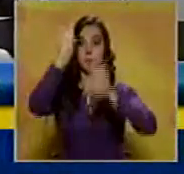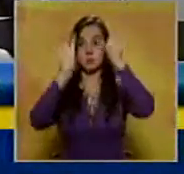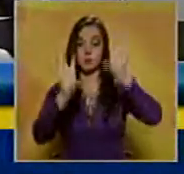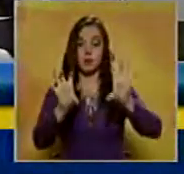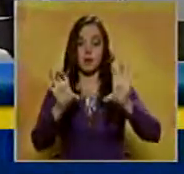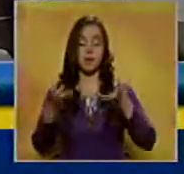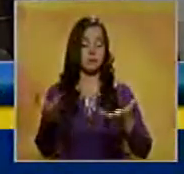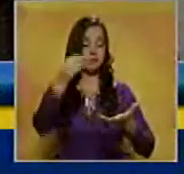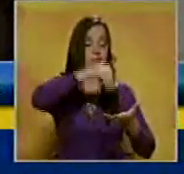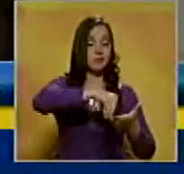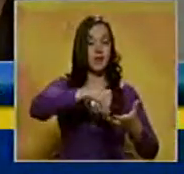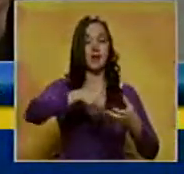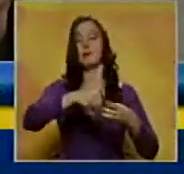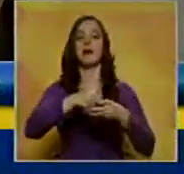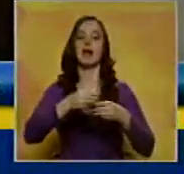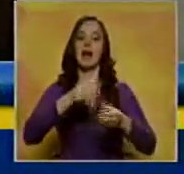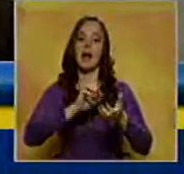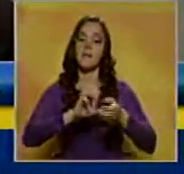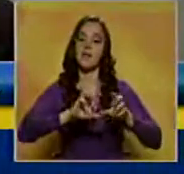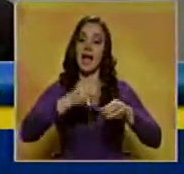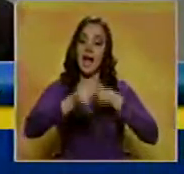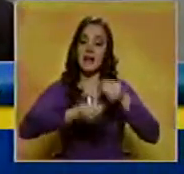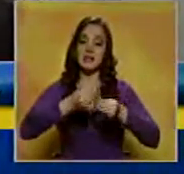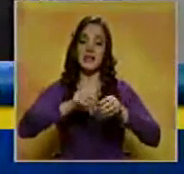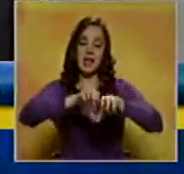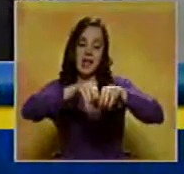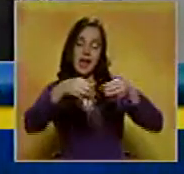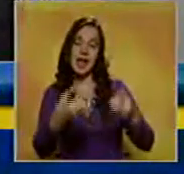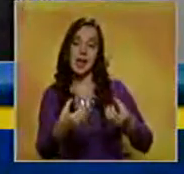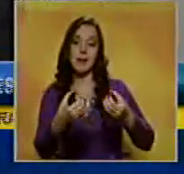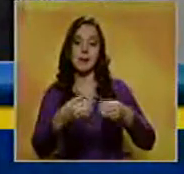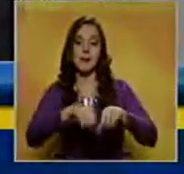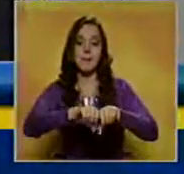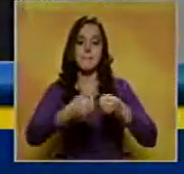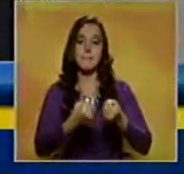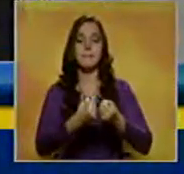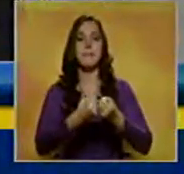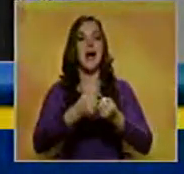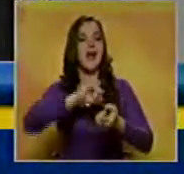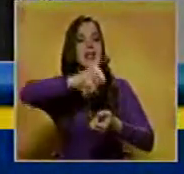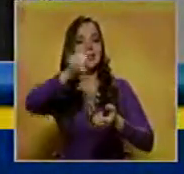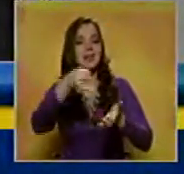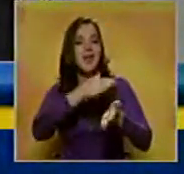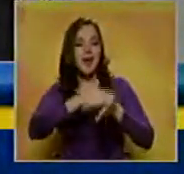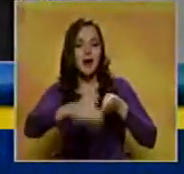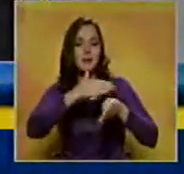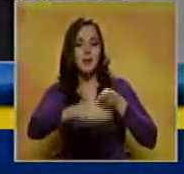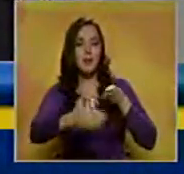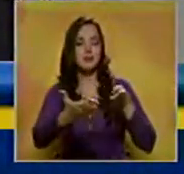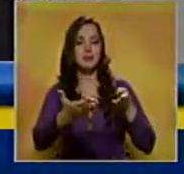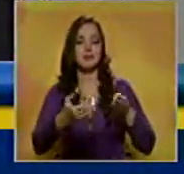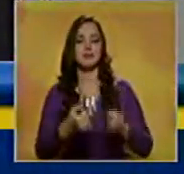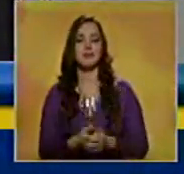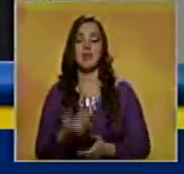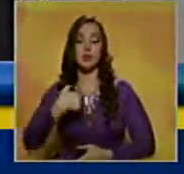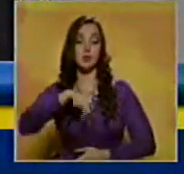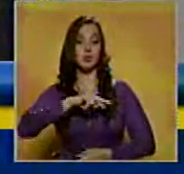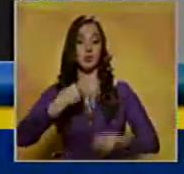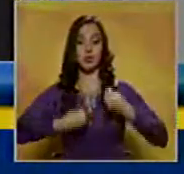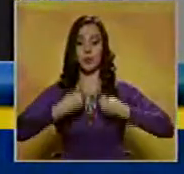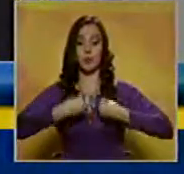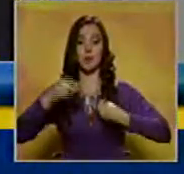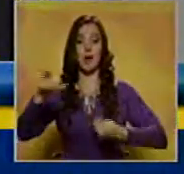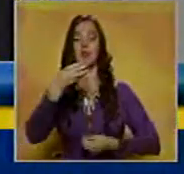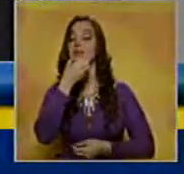prima para elaborar el tradicional pan de jamón. Es importante que en Navidad, y en nuestra preocupación que tenemos, sea